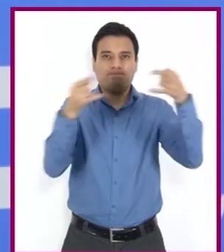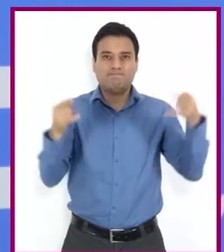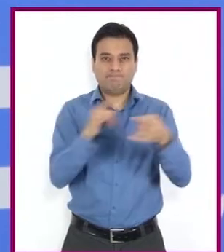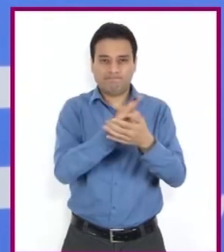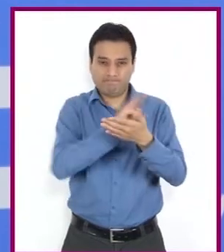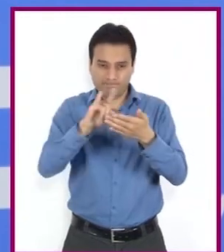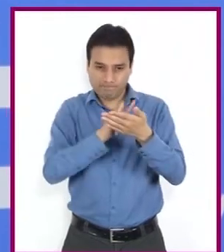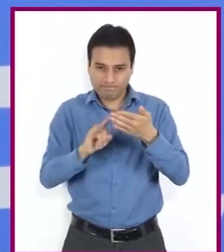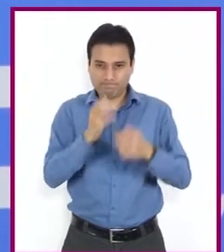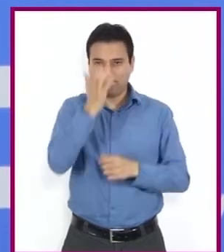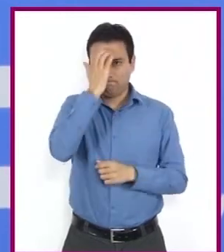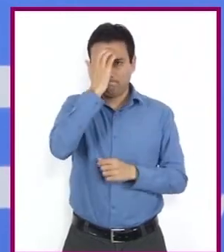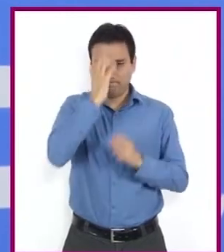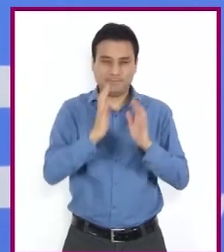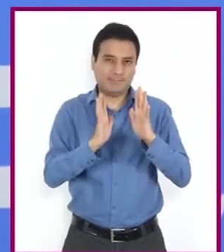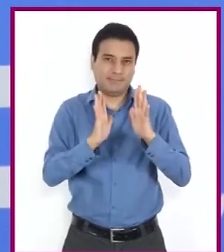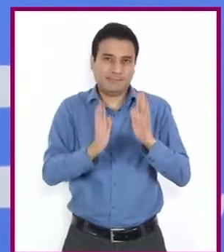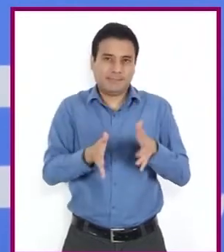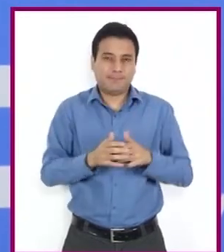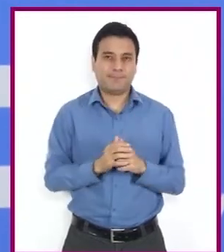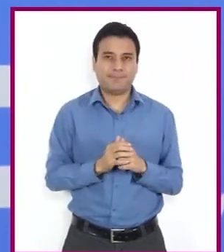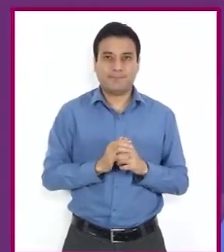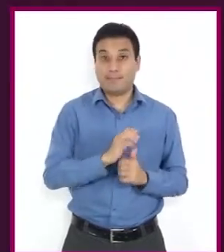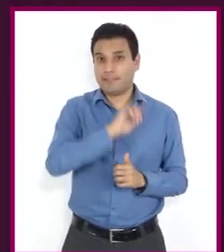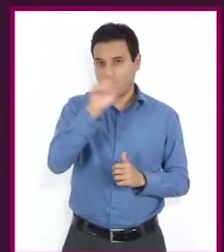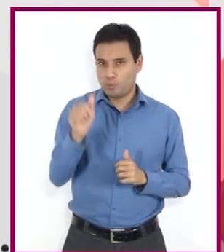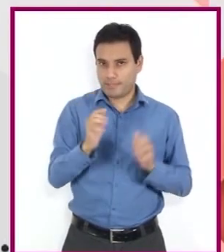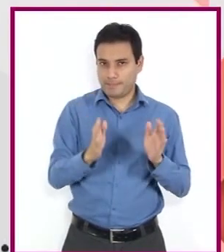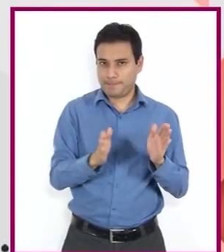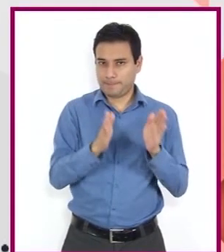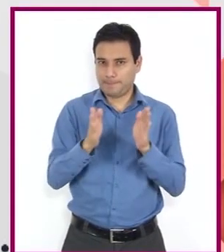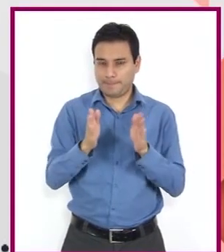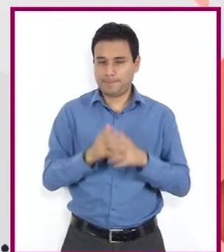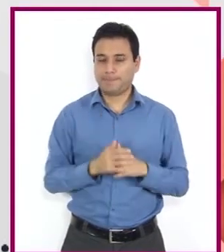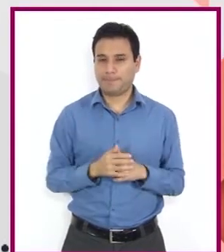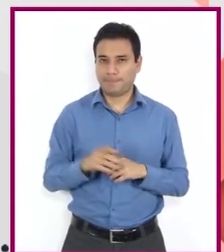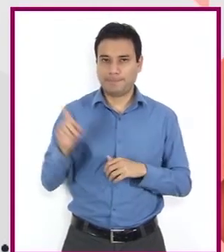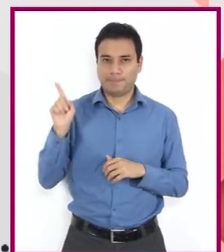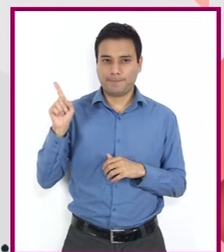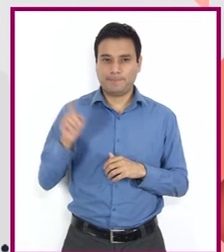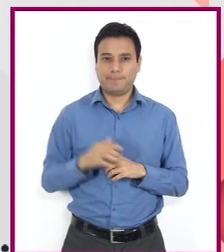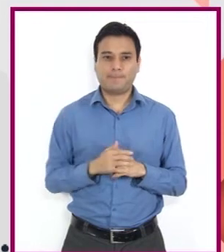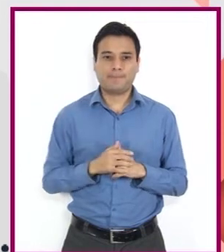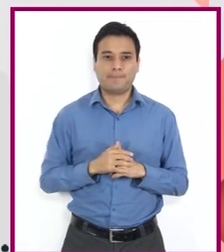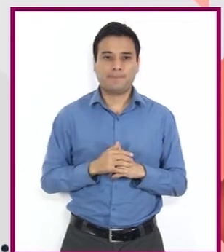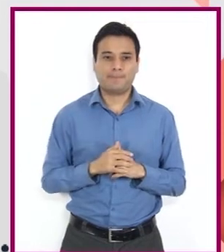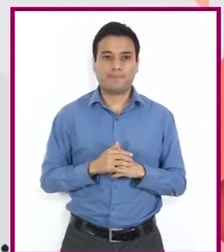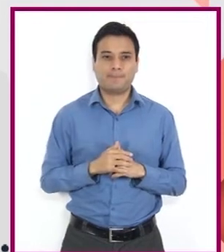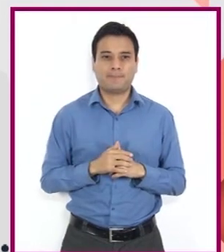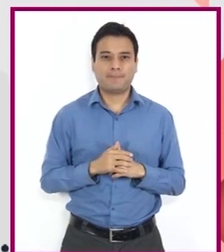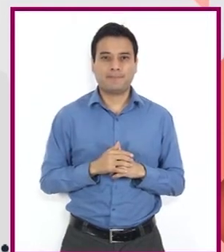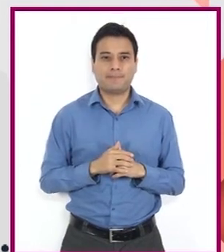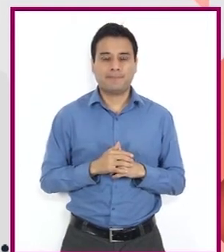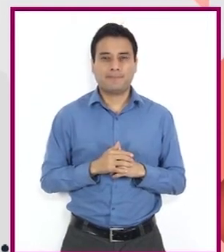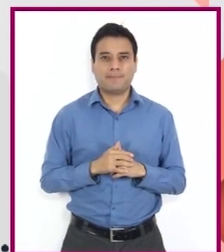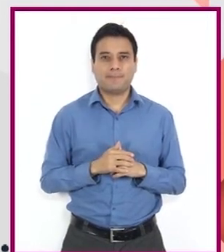de cada personaje. Continuemos con los recursos que se emplean.